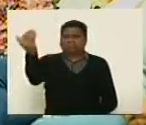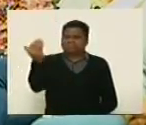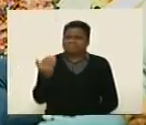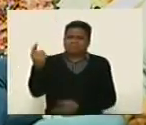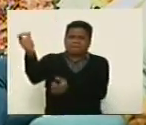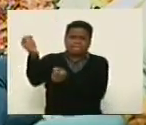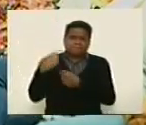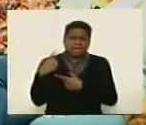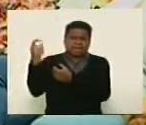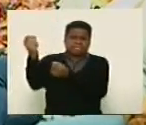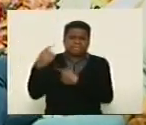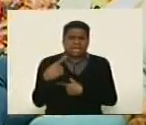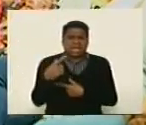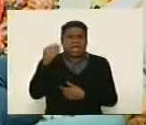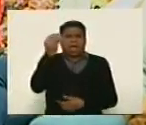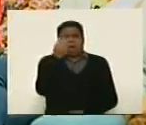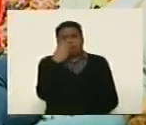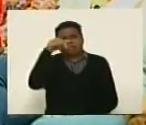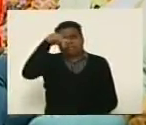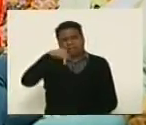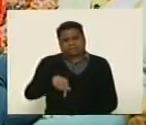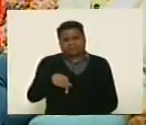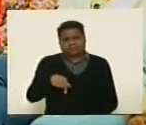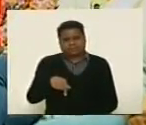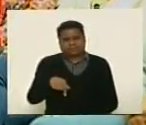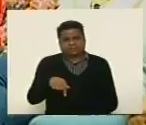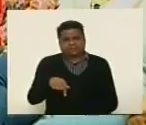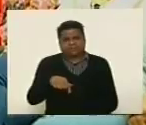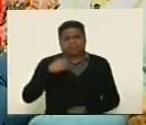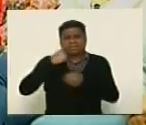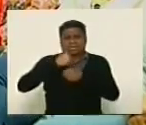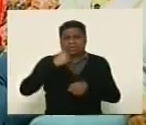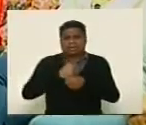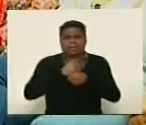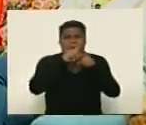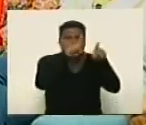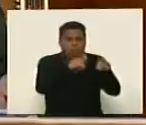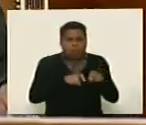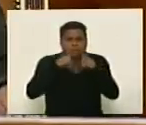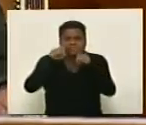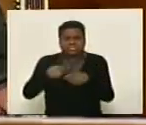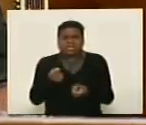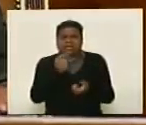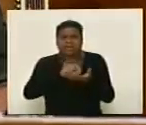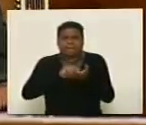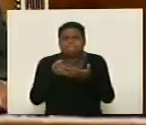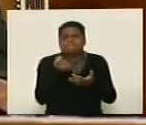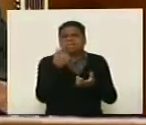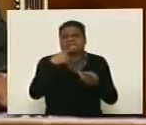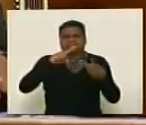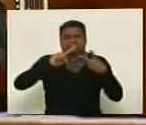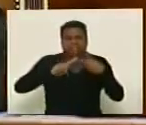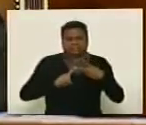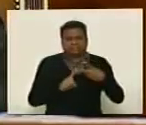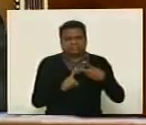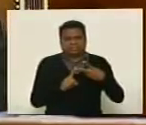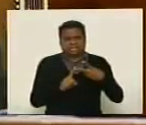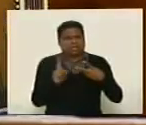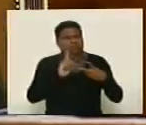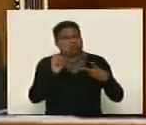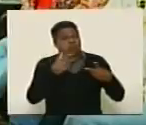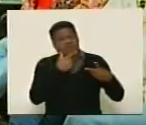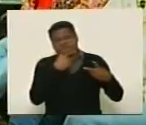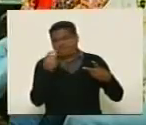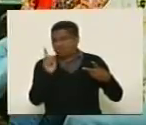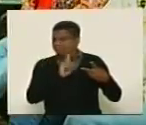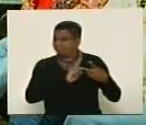traer insumos, para poder hacer el trabajo a la tierra, llevar medicinas al pueblo venezolano, no es fácil. Estamos en manos de